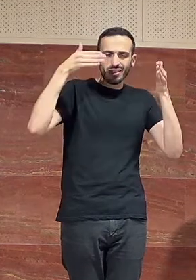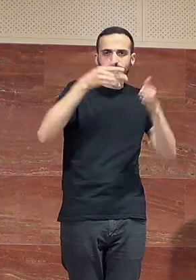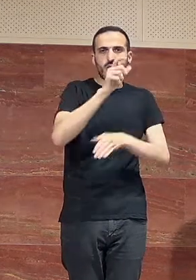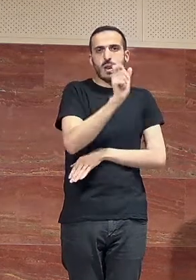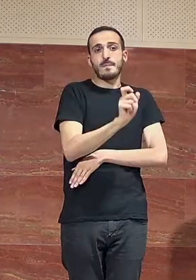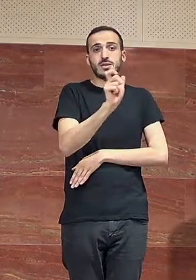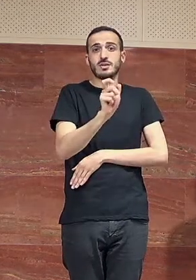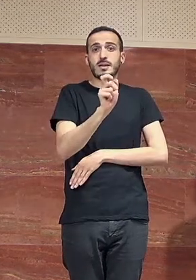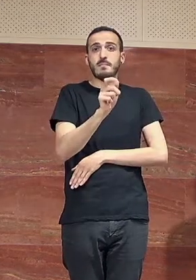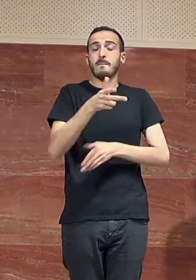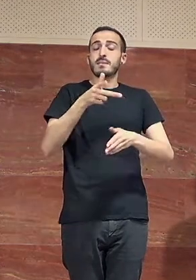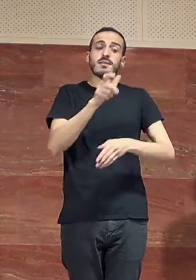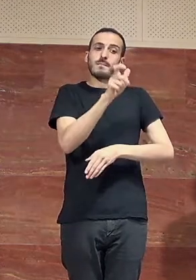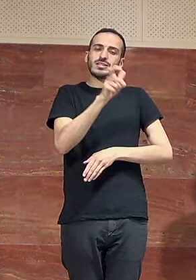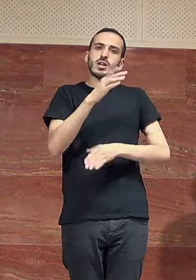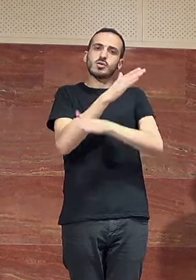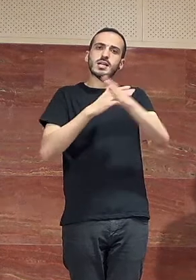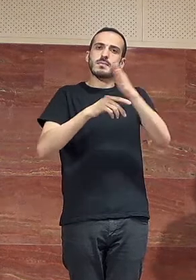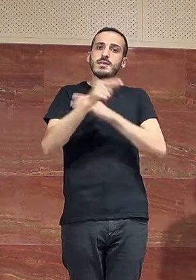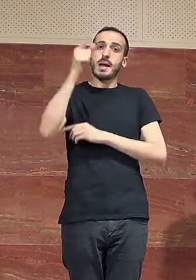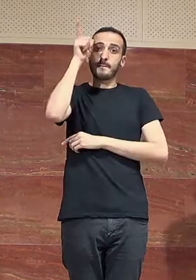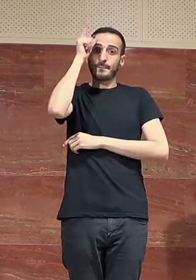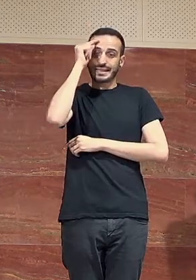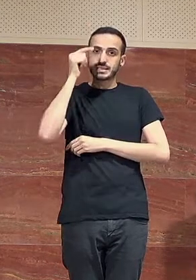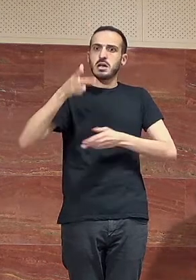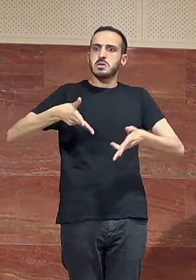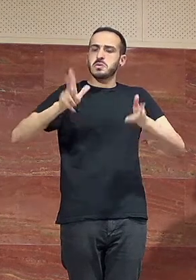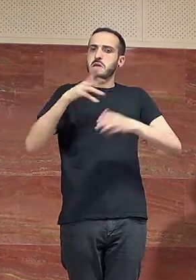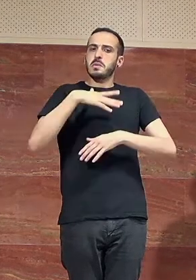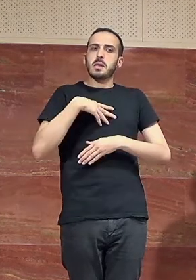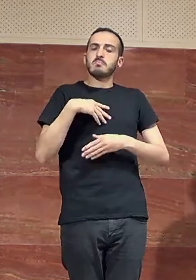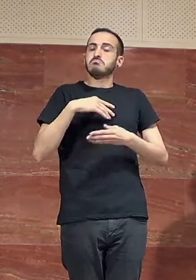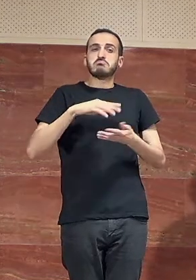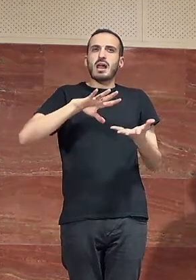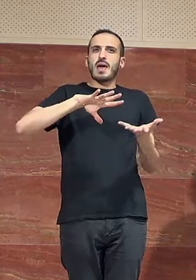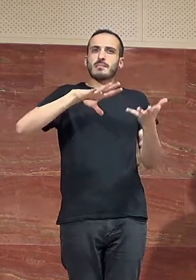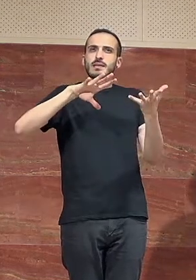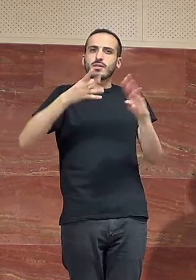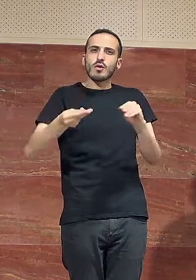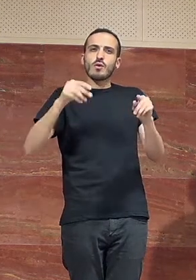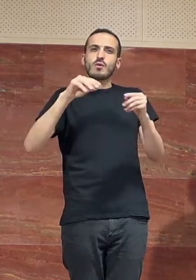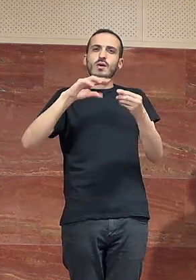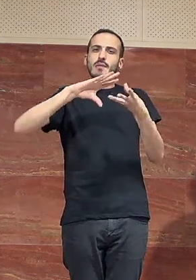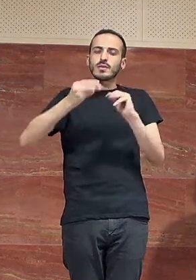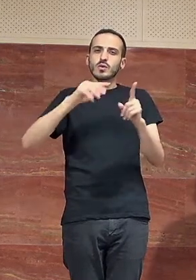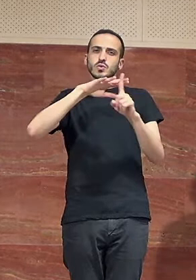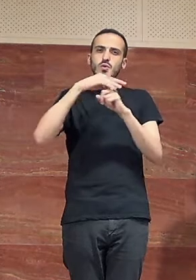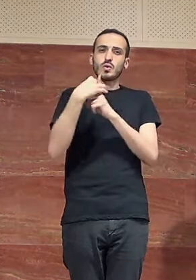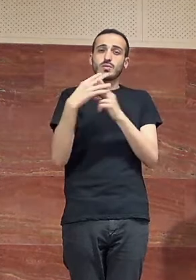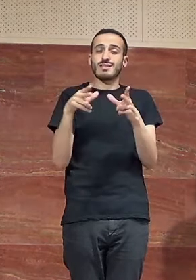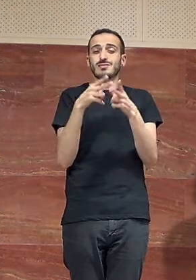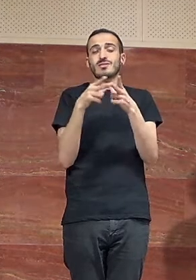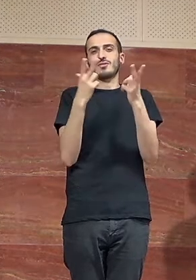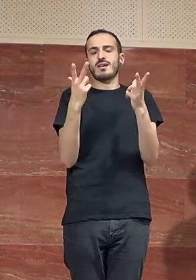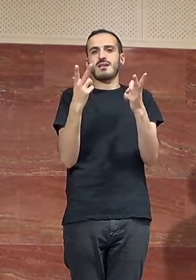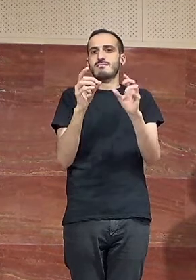con discapacidad mental tenga el mismo nivel de escritura o de lectura que una persona normal, la pregunta que nos hacemos es ¿por qué